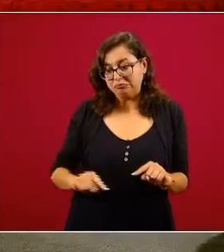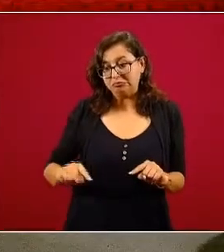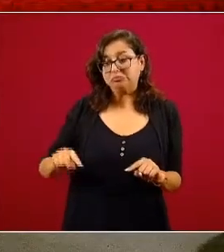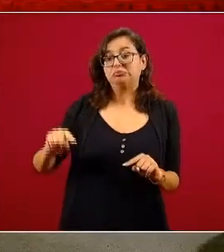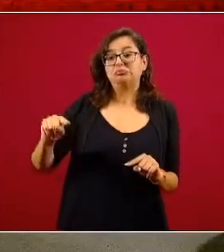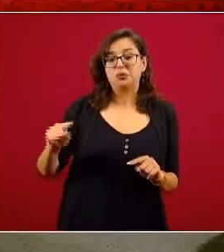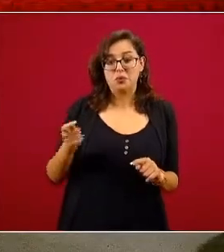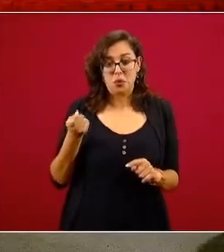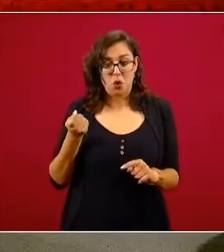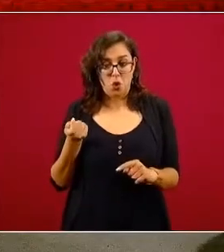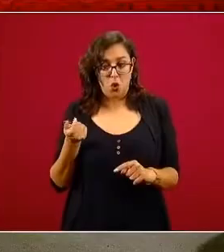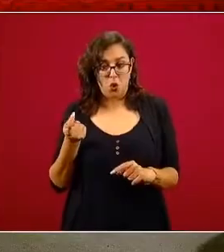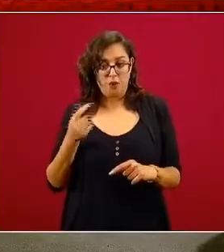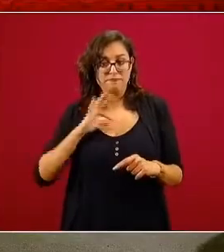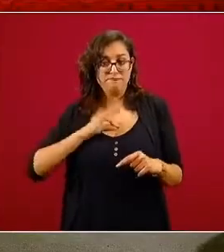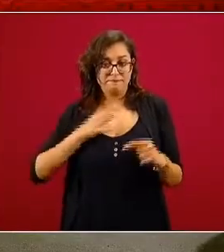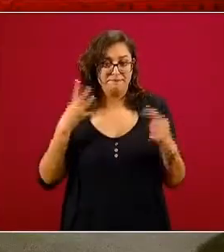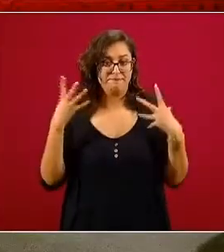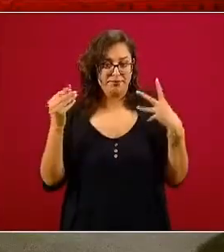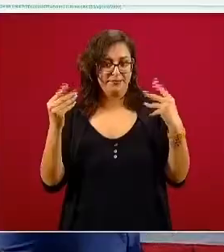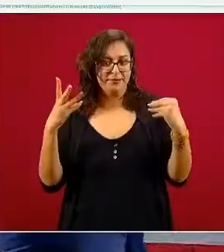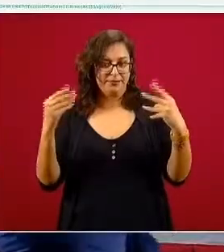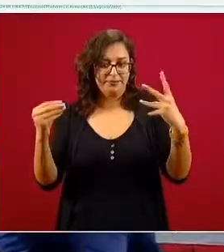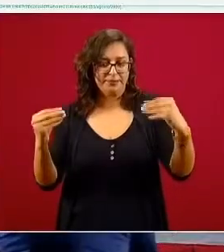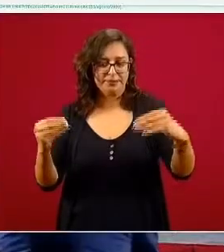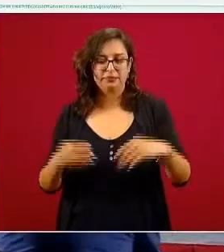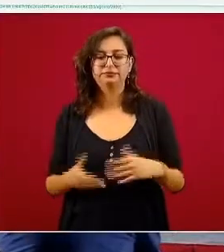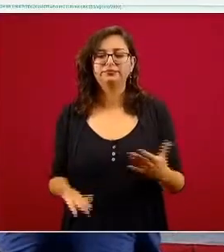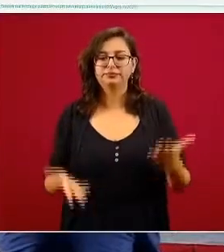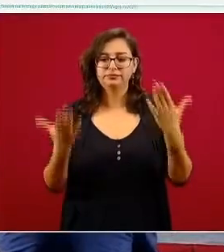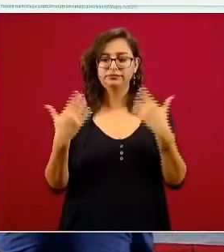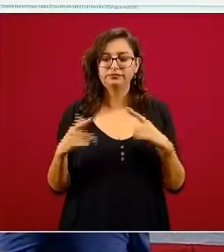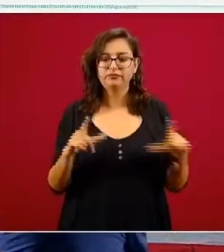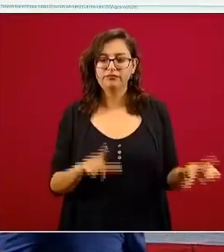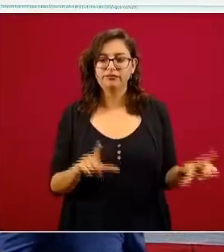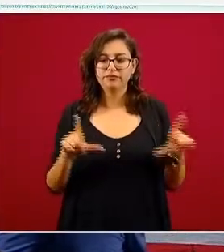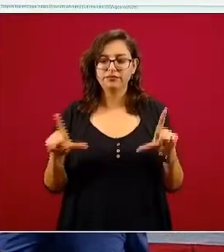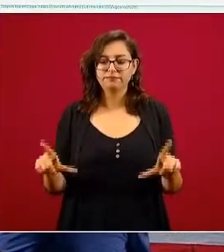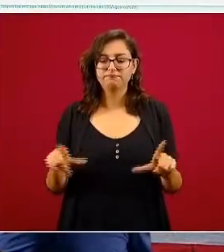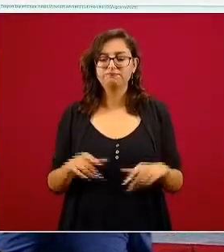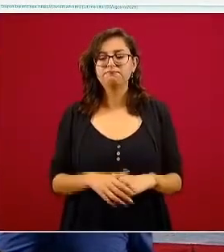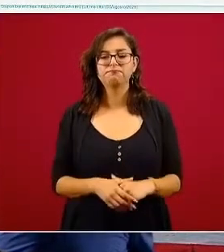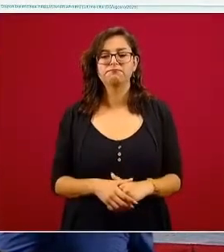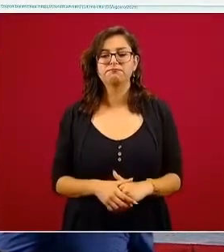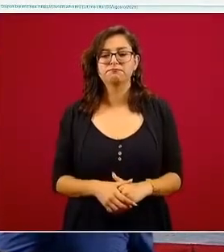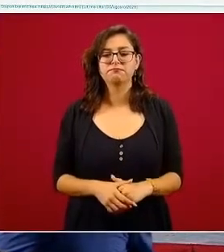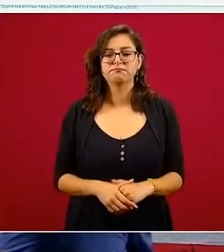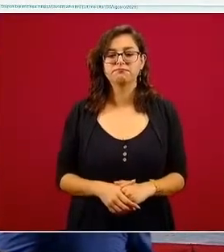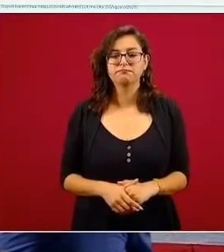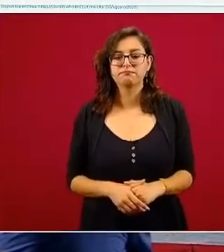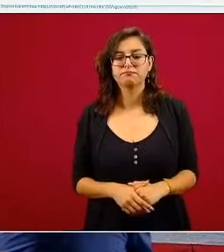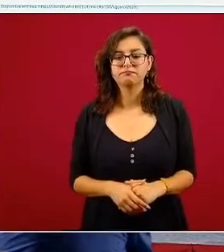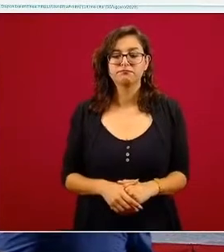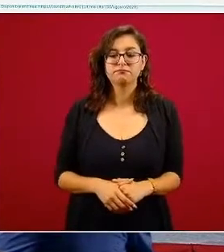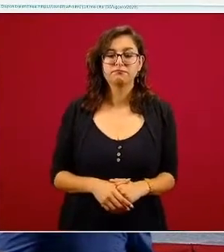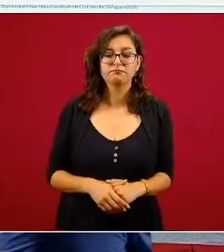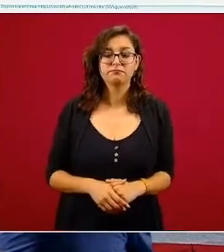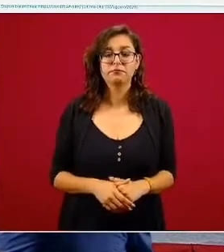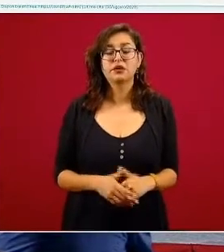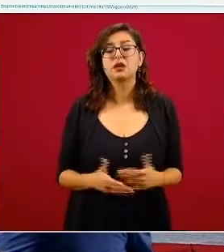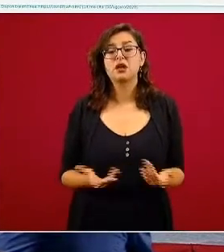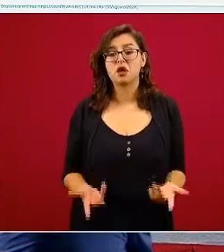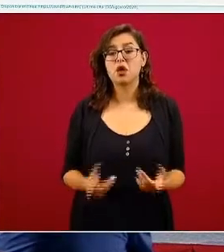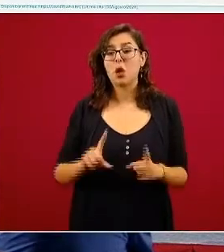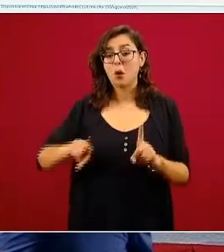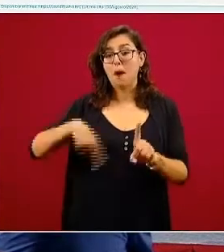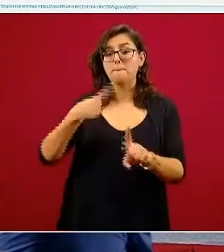epidemia. Veamos la siguiente diapositiva. Aquí es solamente también la mortalidad por millón